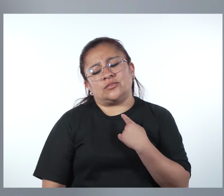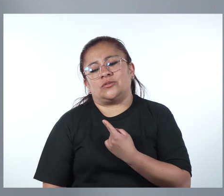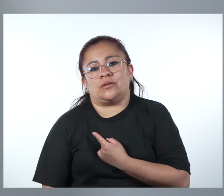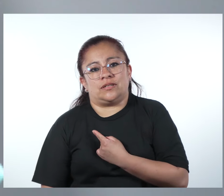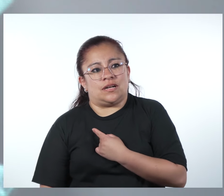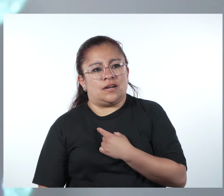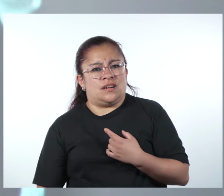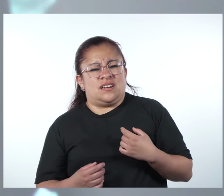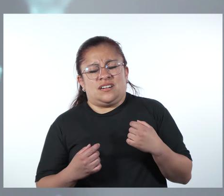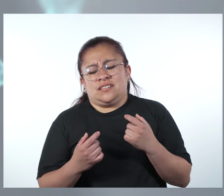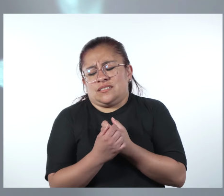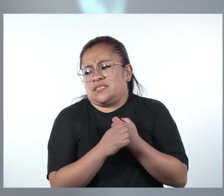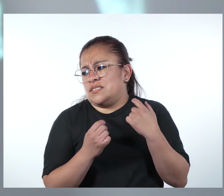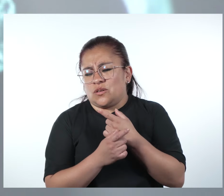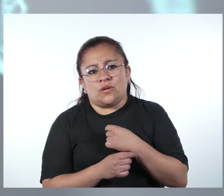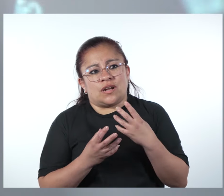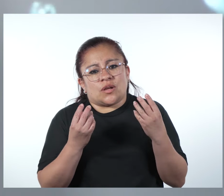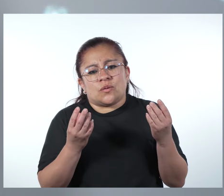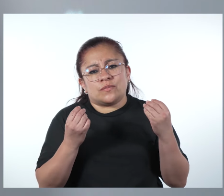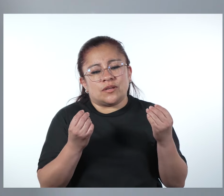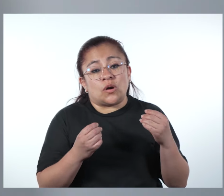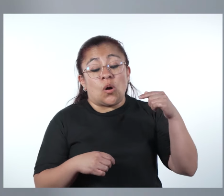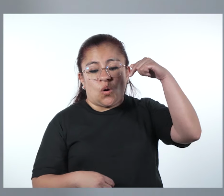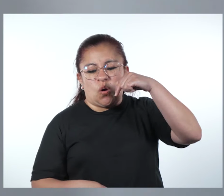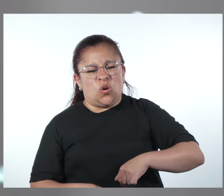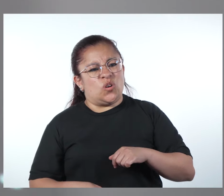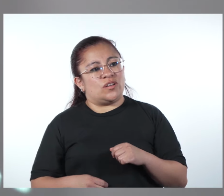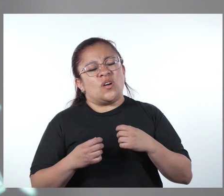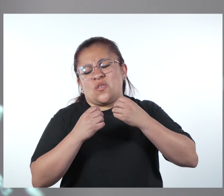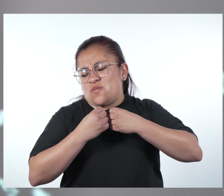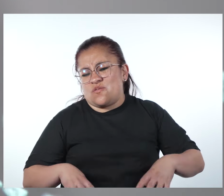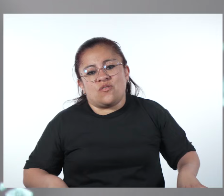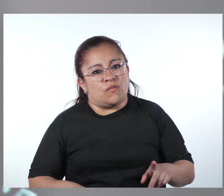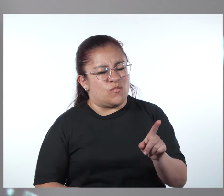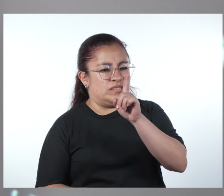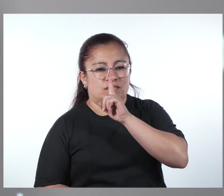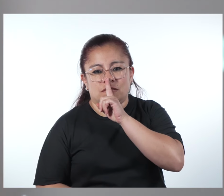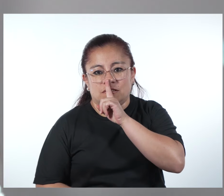con miedo. Hoy rompo el silencio.